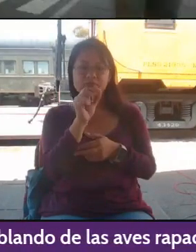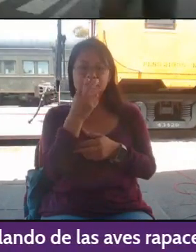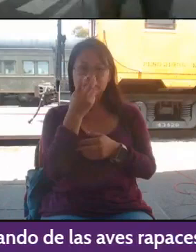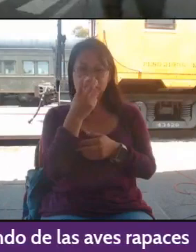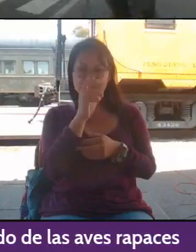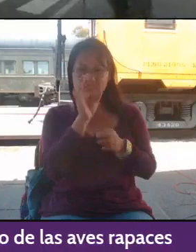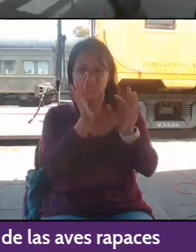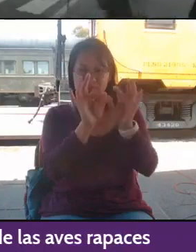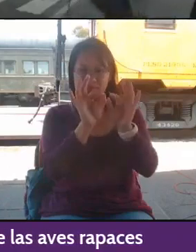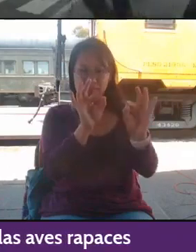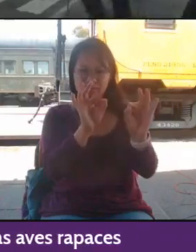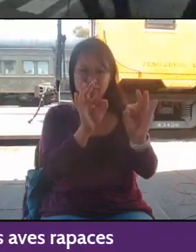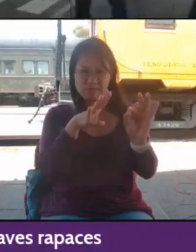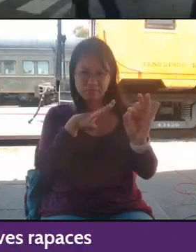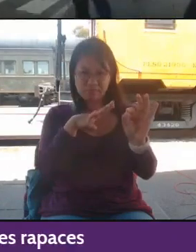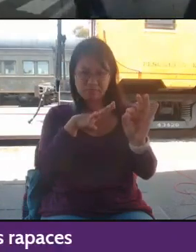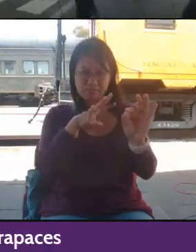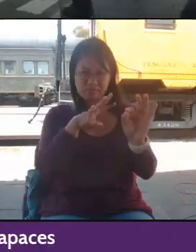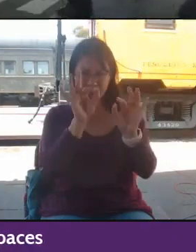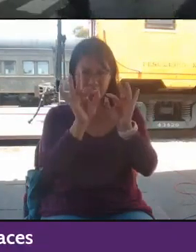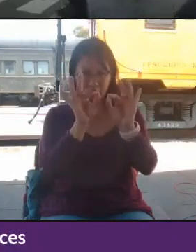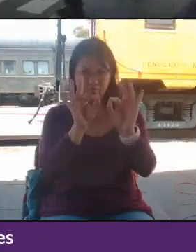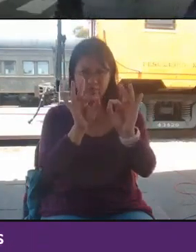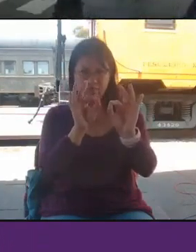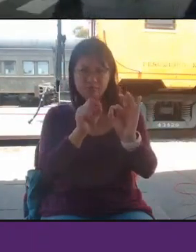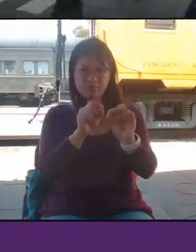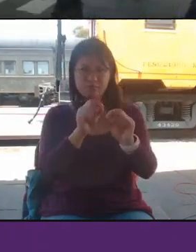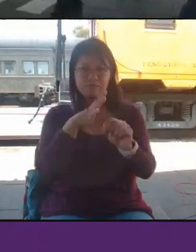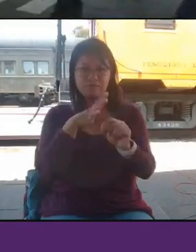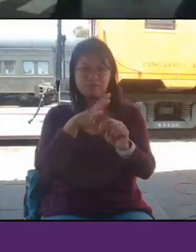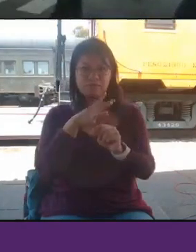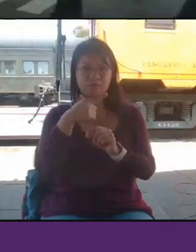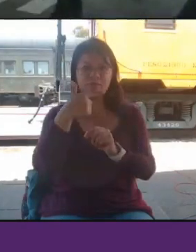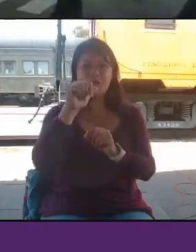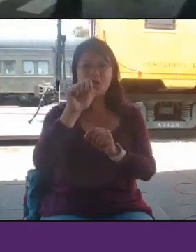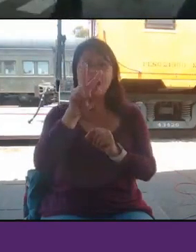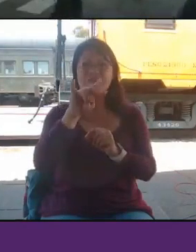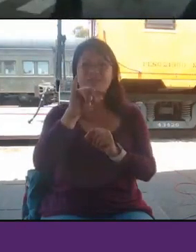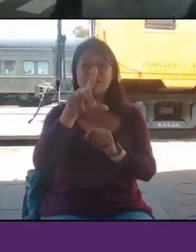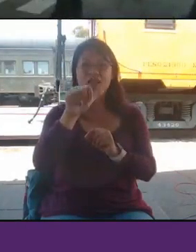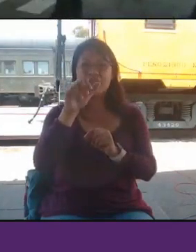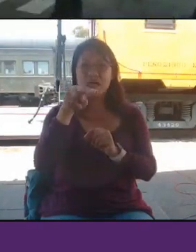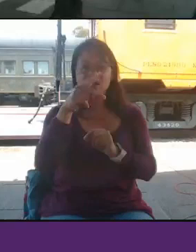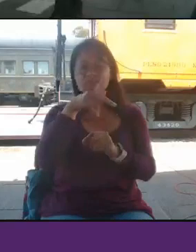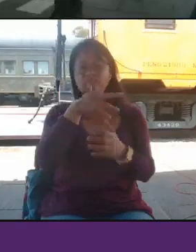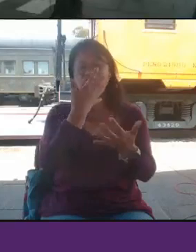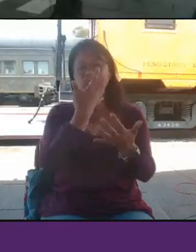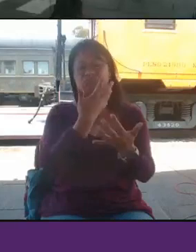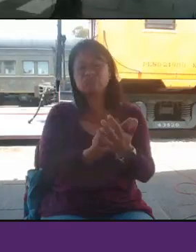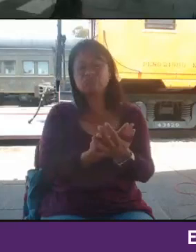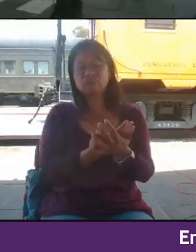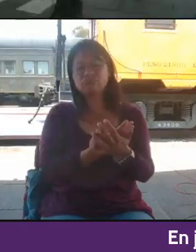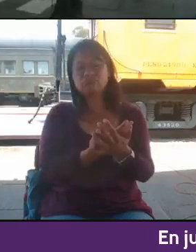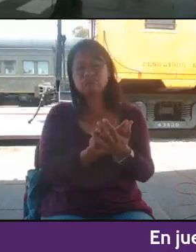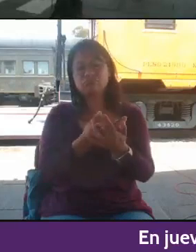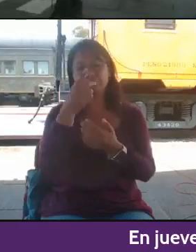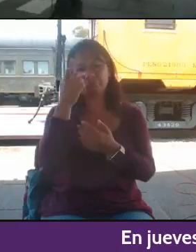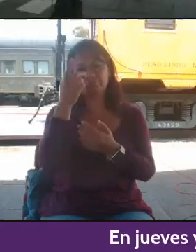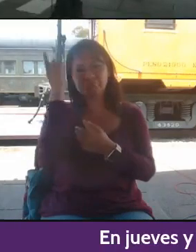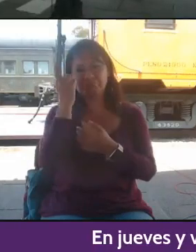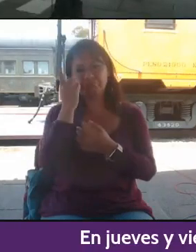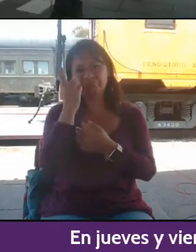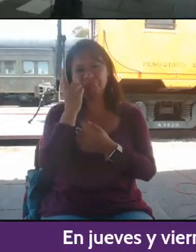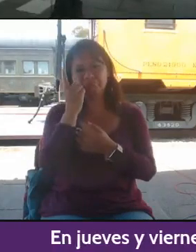Esos dos puntitos, ¿sale? Lo que tenemos son tres gavilanes que están ahí descansando en la noche, acomodándose para dormir. Y